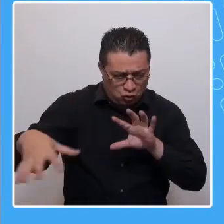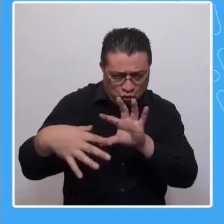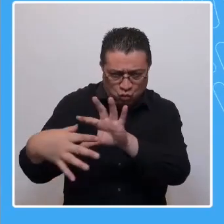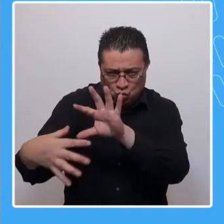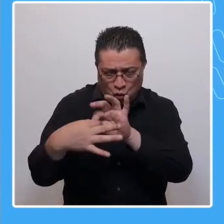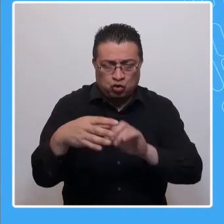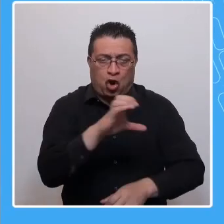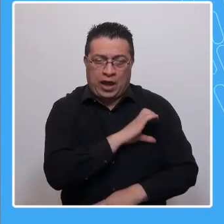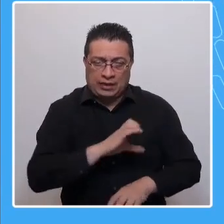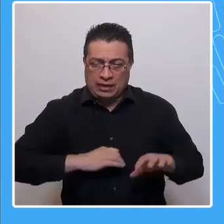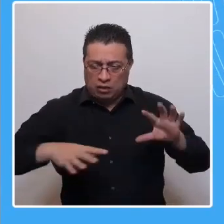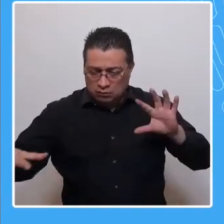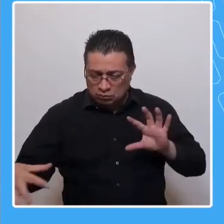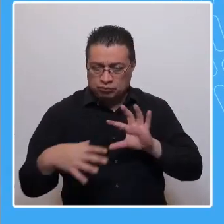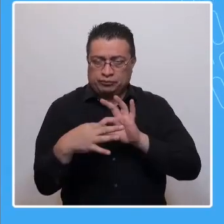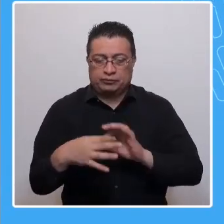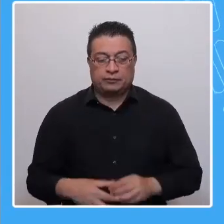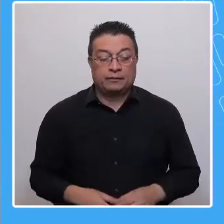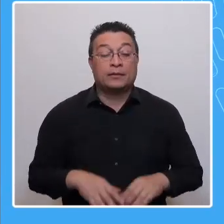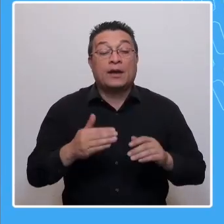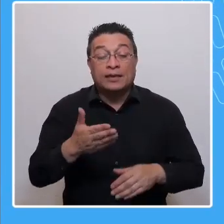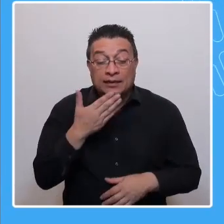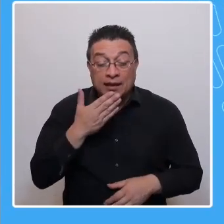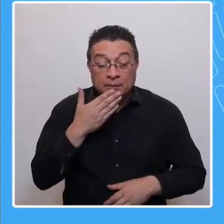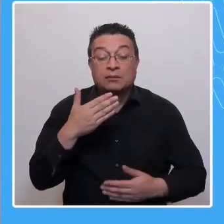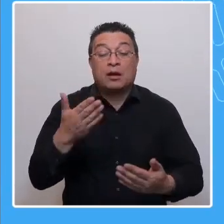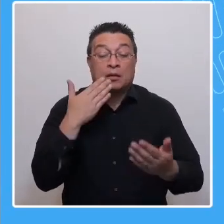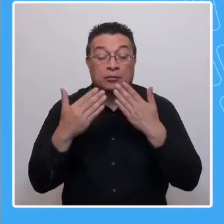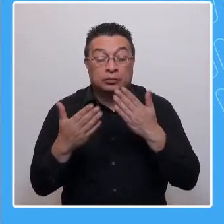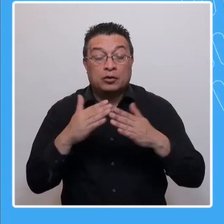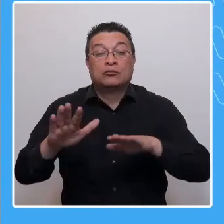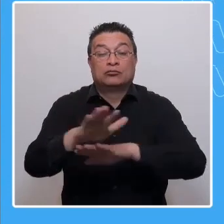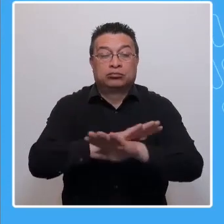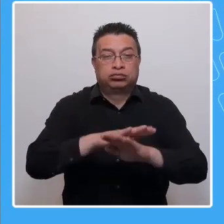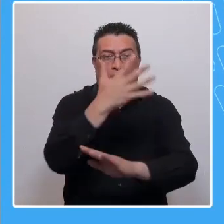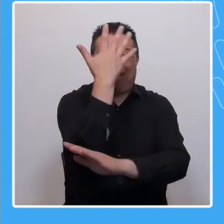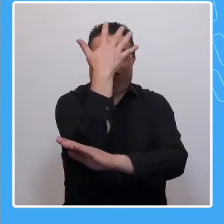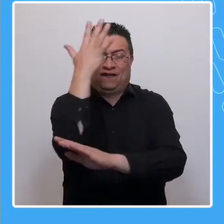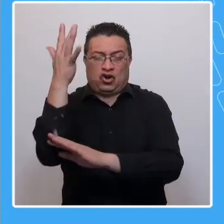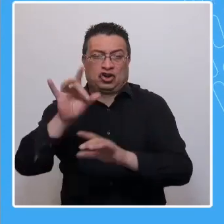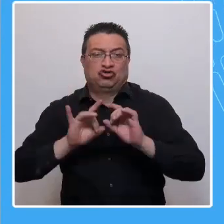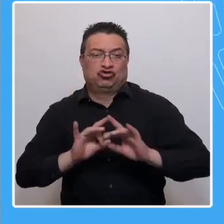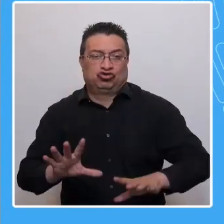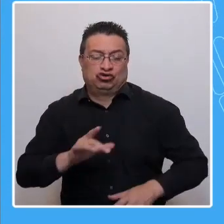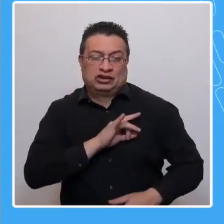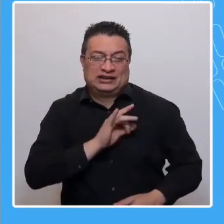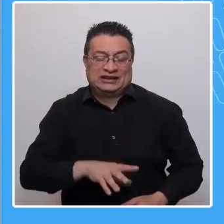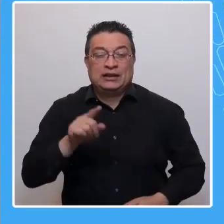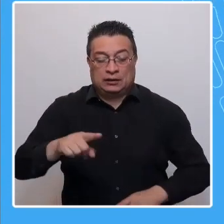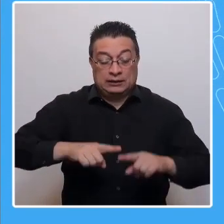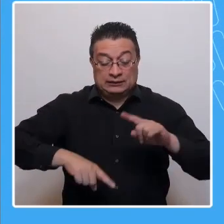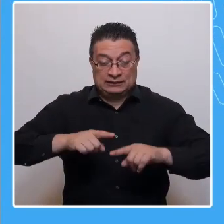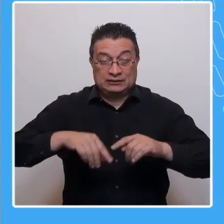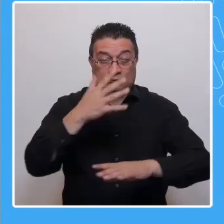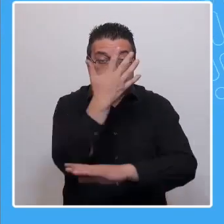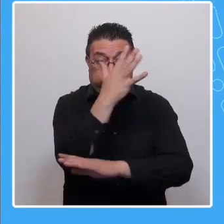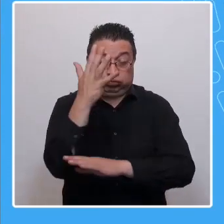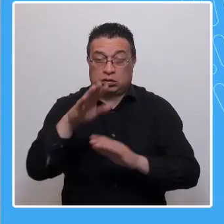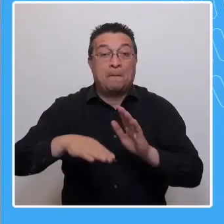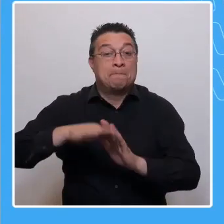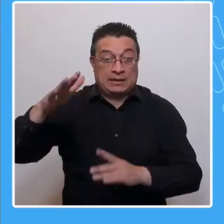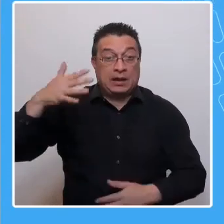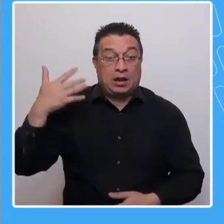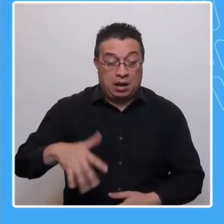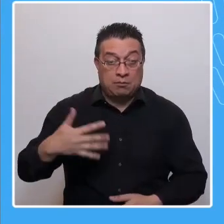Estado. A su vez, hablamos de la protección de bosques nativos. Sabemos que los ecosistemas terrestres, uno de los ecosistemas terrestres más